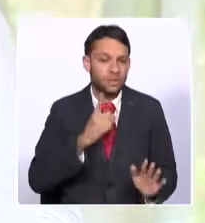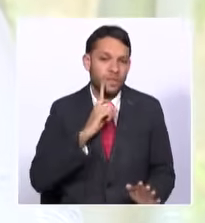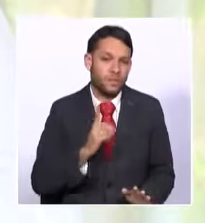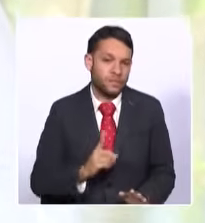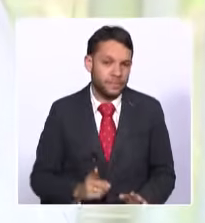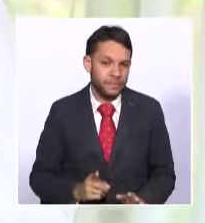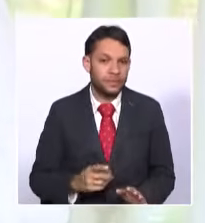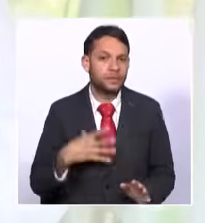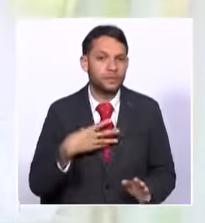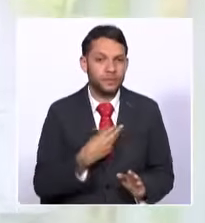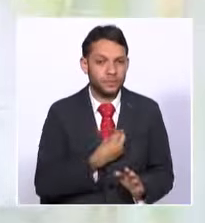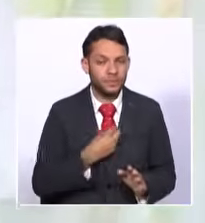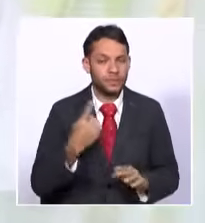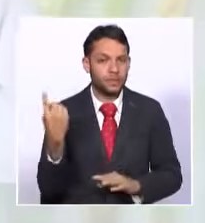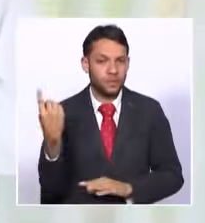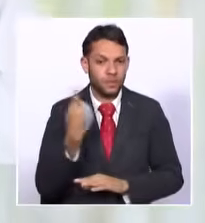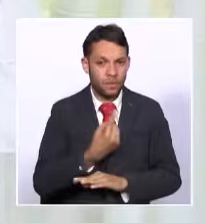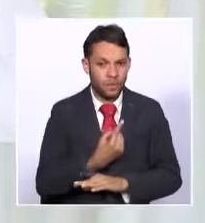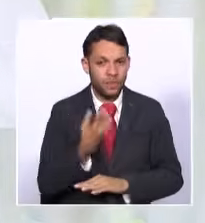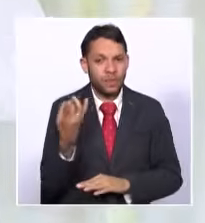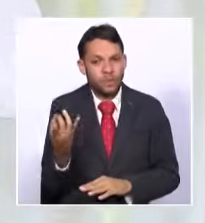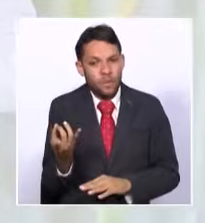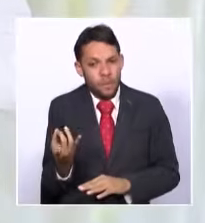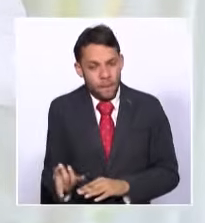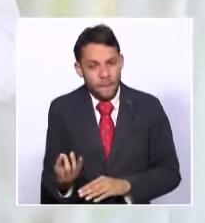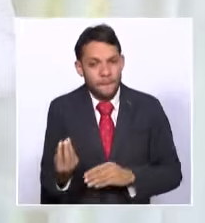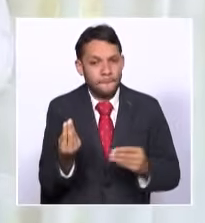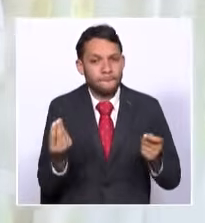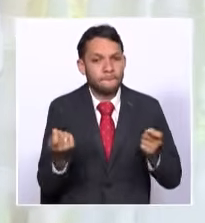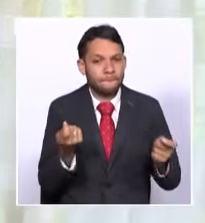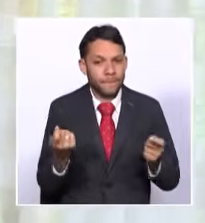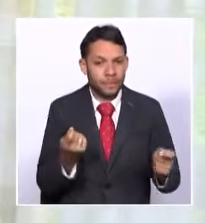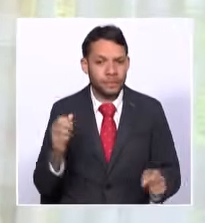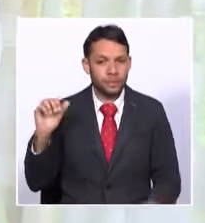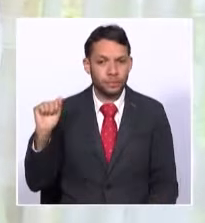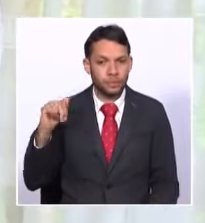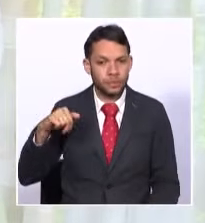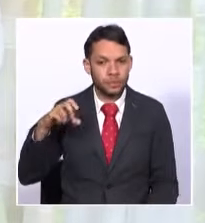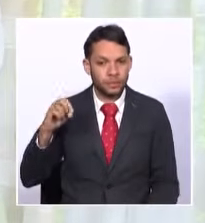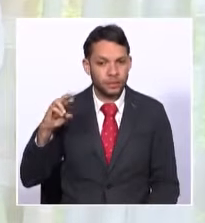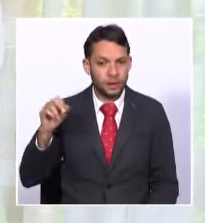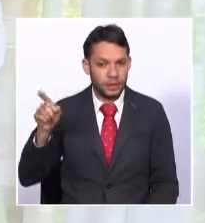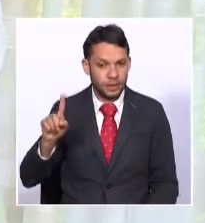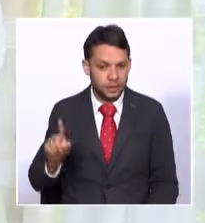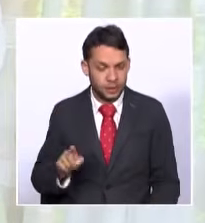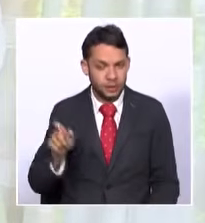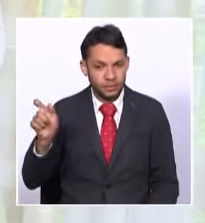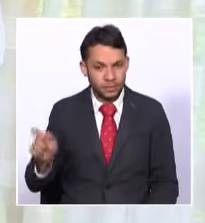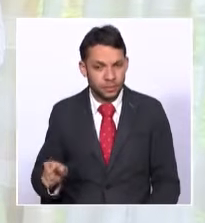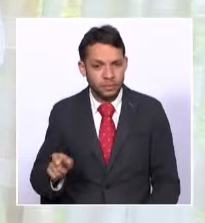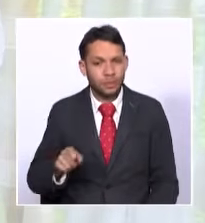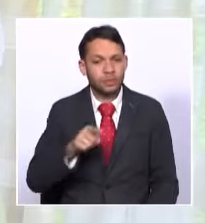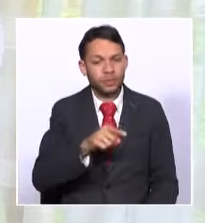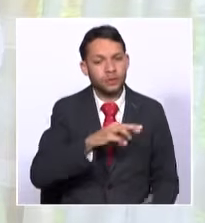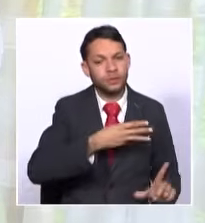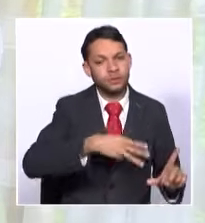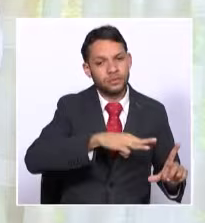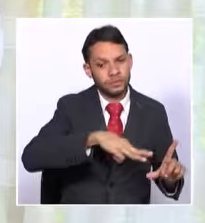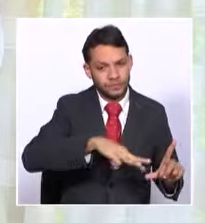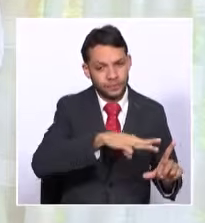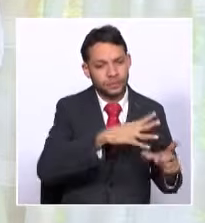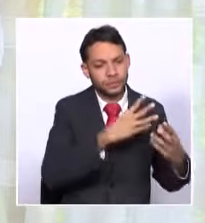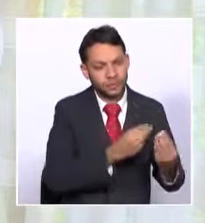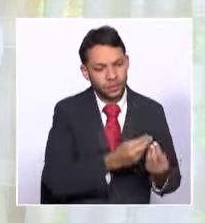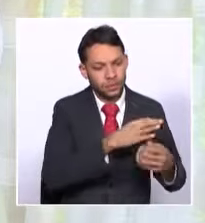en el programa del Día para tu Dolor en Manizales, que coordina el doctor Andrés Felipe, y en Dos Quebradas, que tenemos el otro grupo de